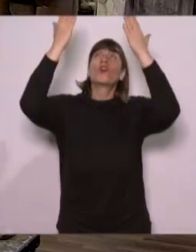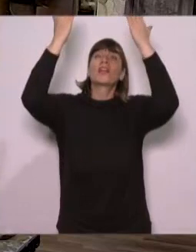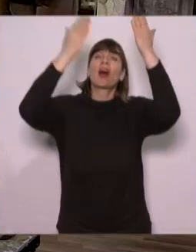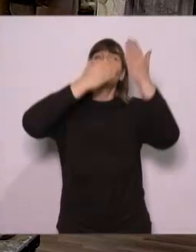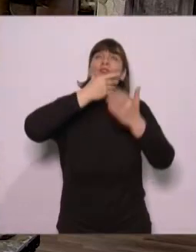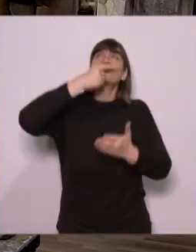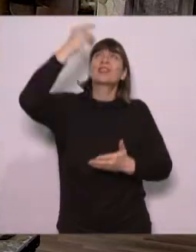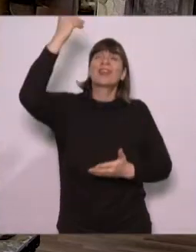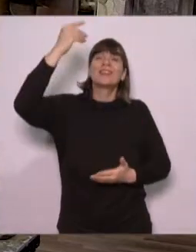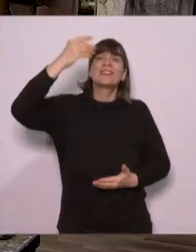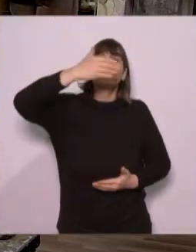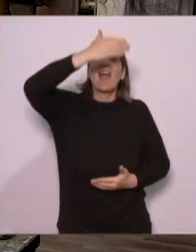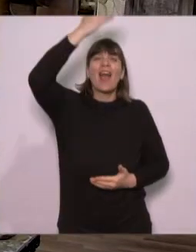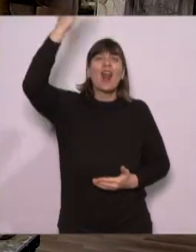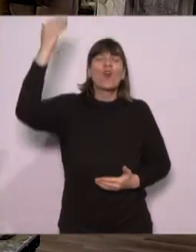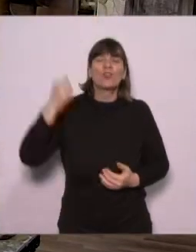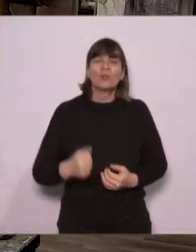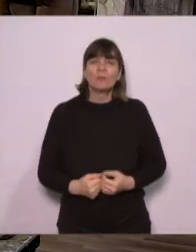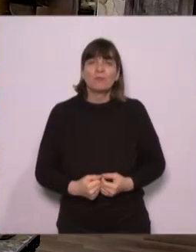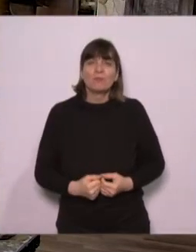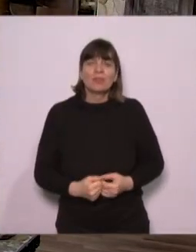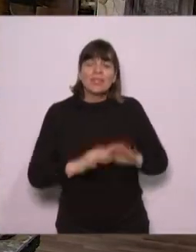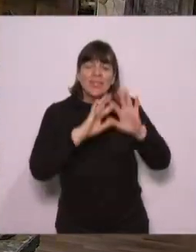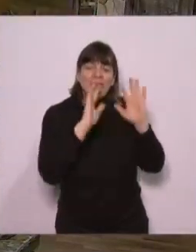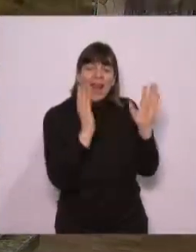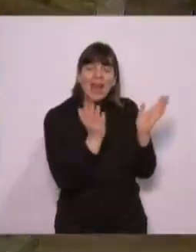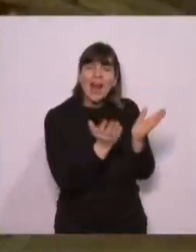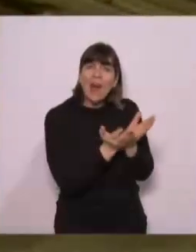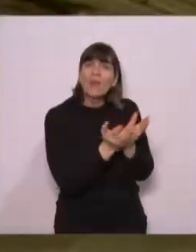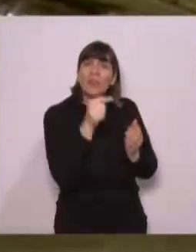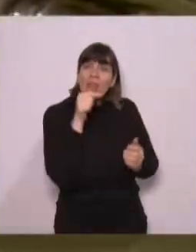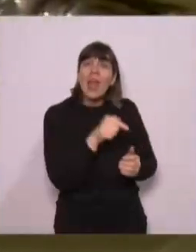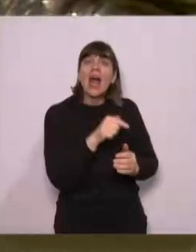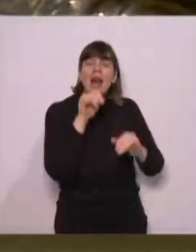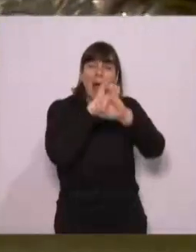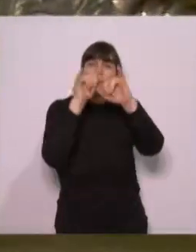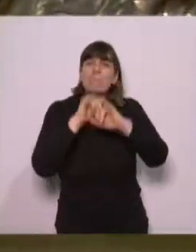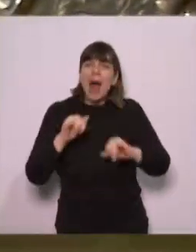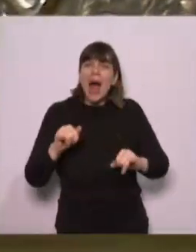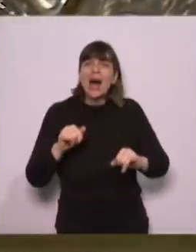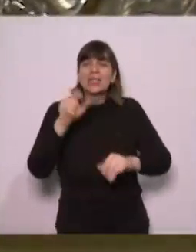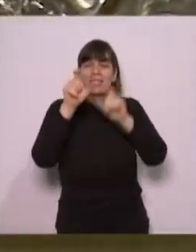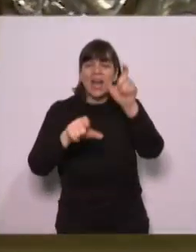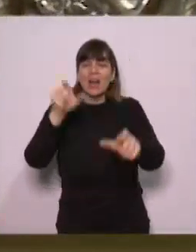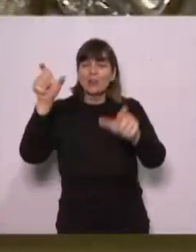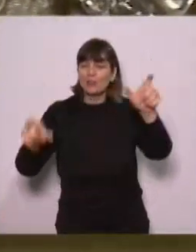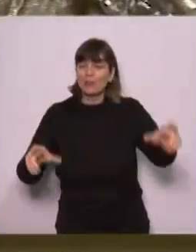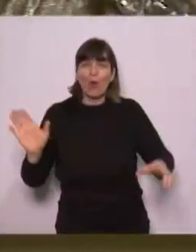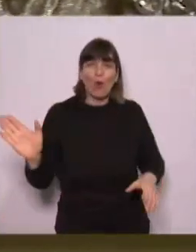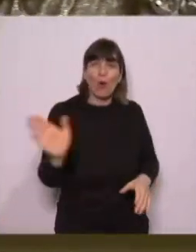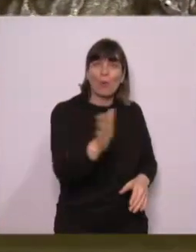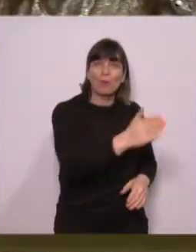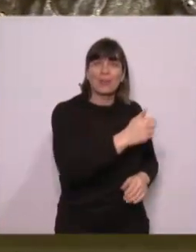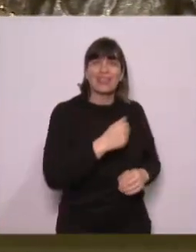Amén. Gloria a Dios en el cielo y en la tierra paz